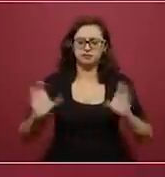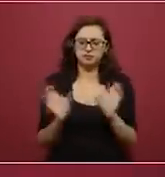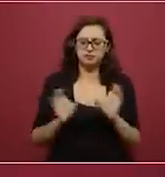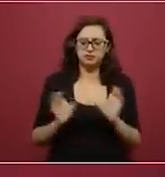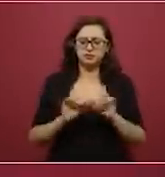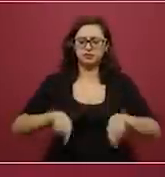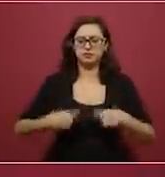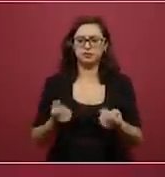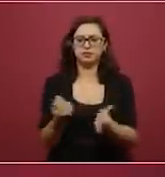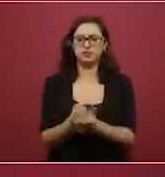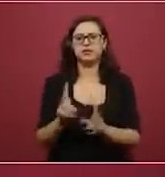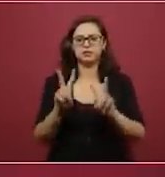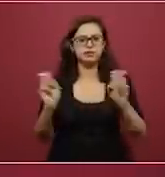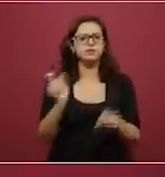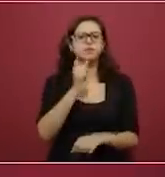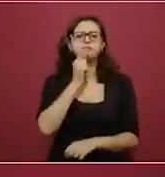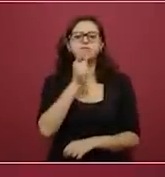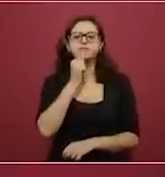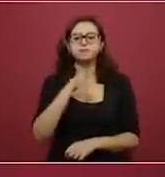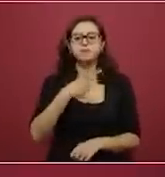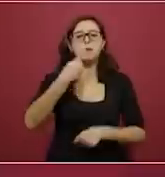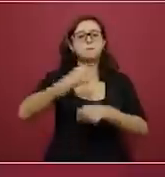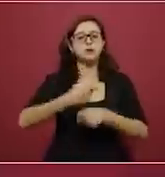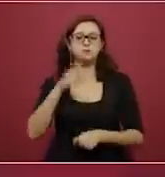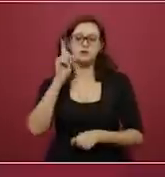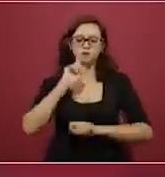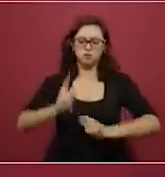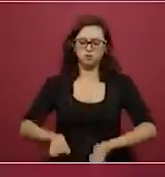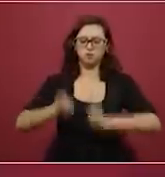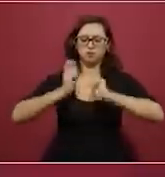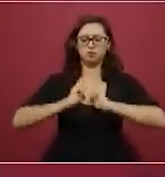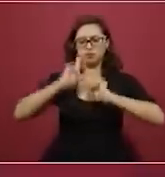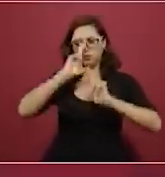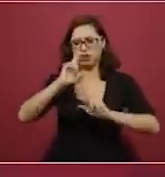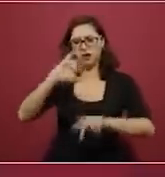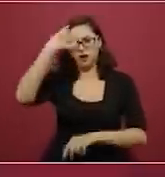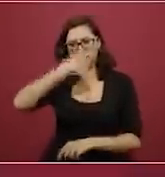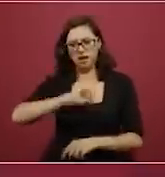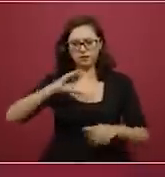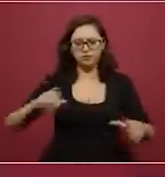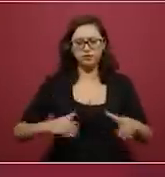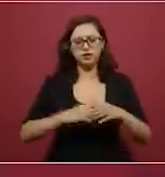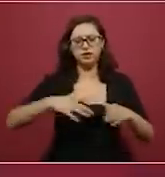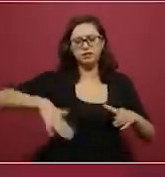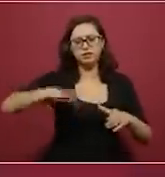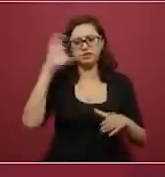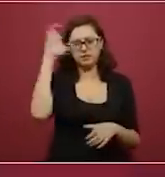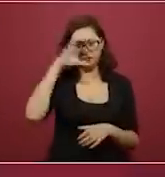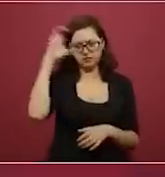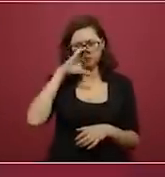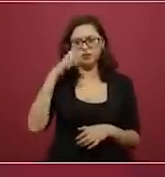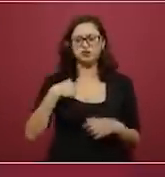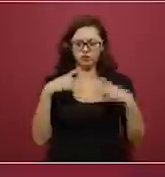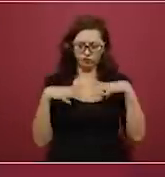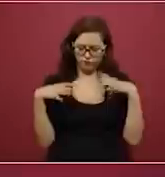y acreditación en el ámbito policial primera mujer en ser distinguida con el cargo de jefa división de la división científica de la cual